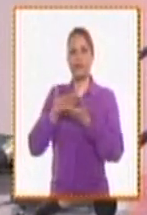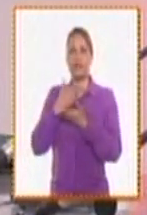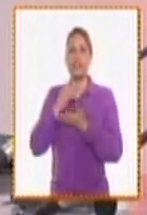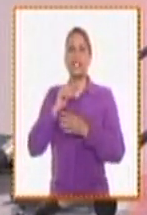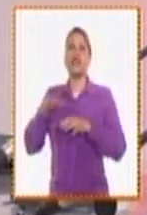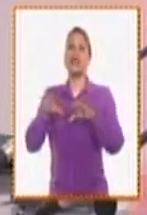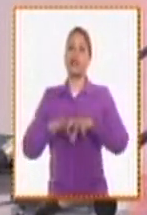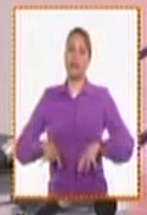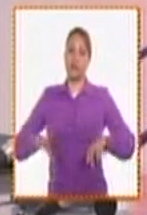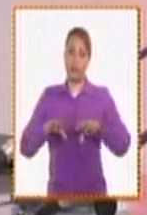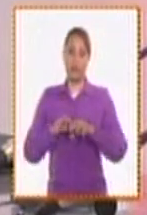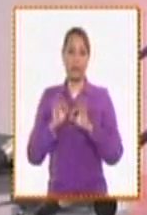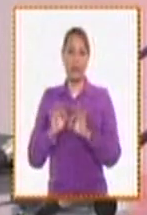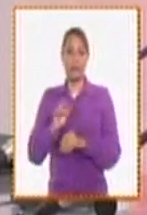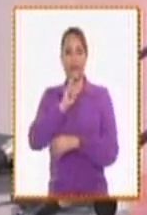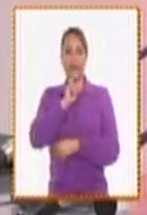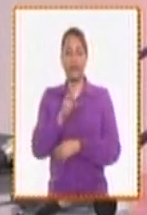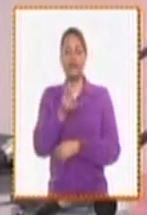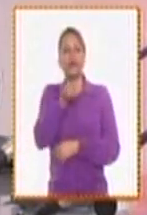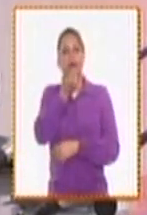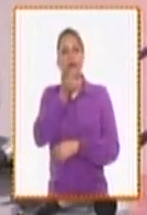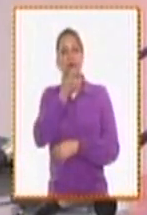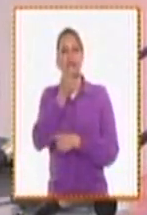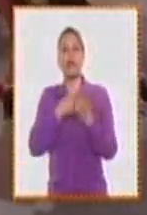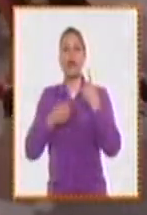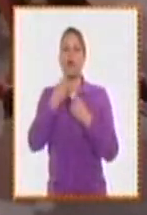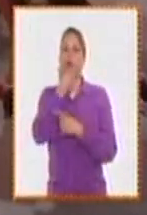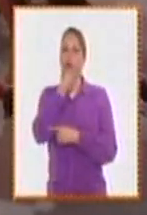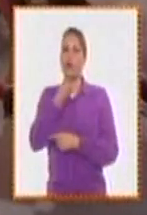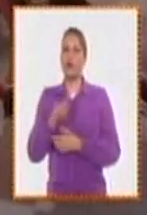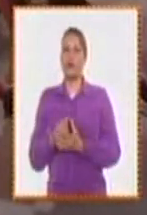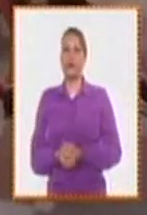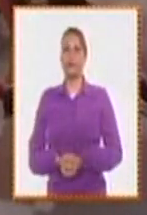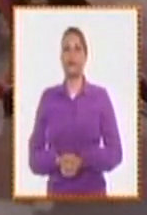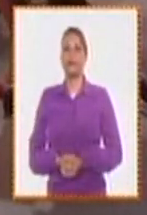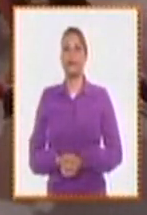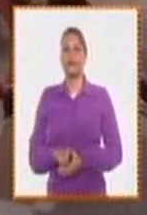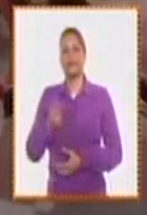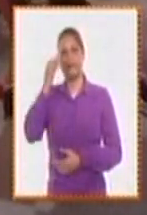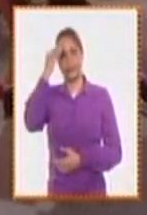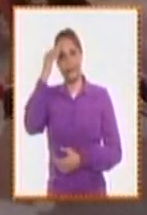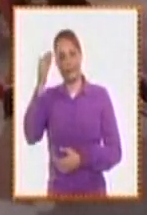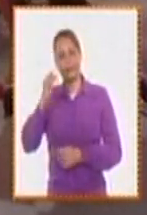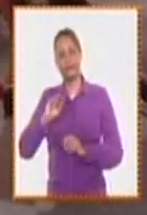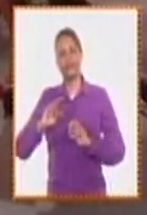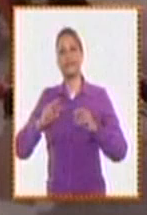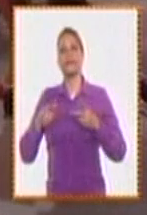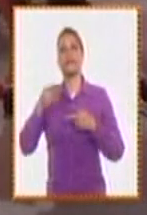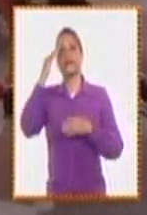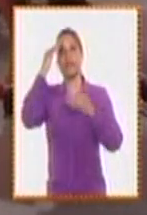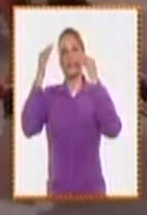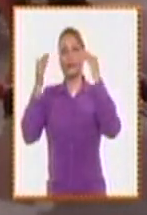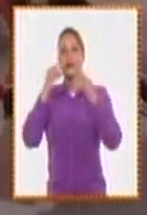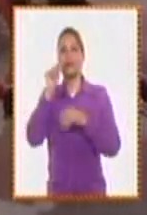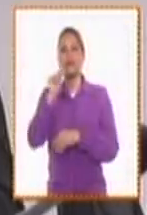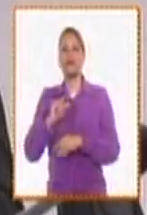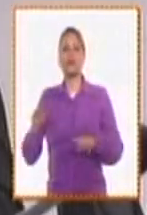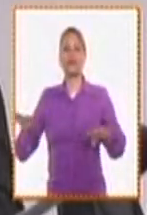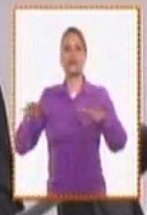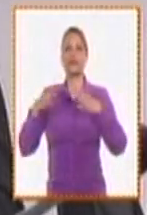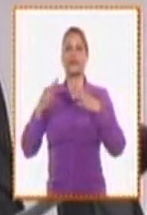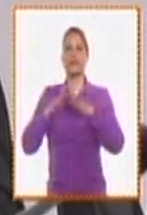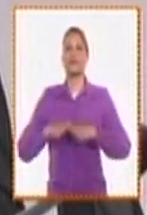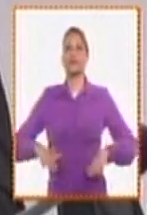que puede y de hecho está afectando a algunos jóvenes. Gracias, Randy. Reiterarle el saludo a los televidentes y radioyentes que sintonizan la mesa